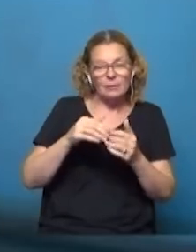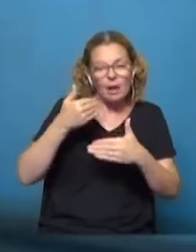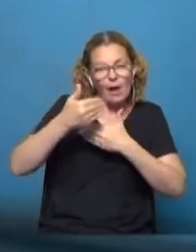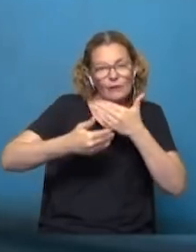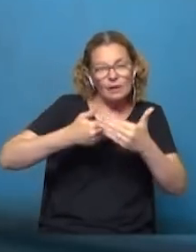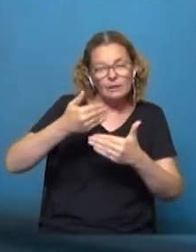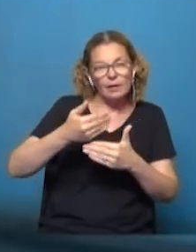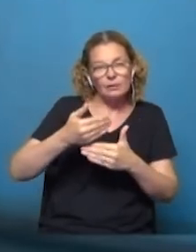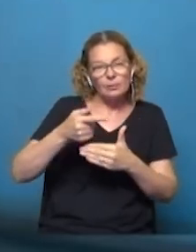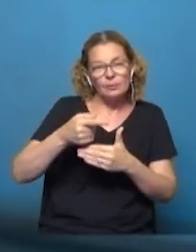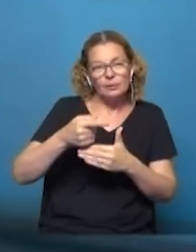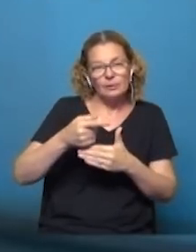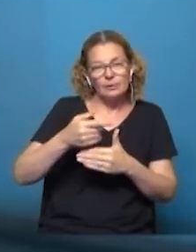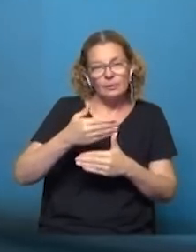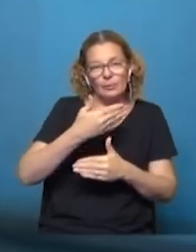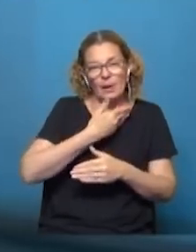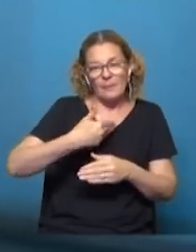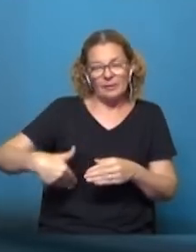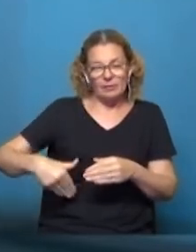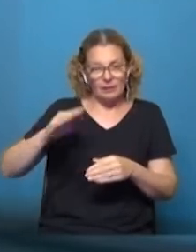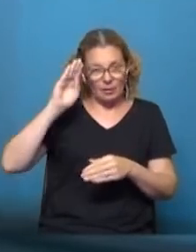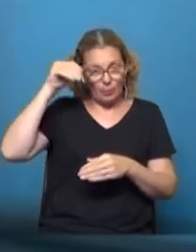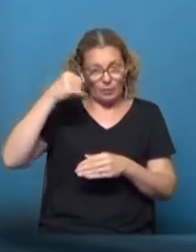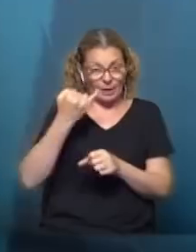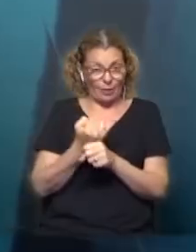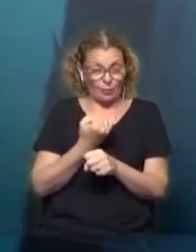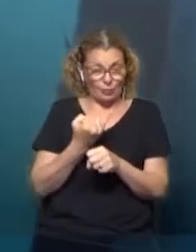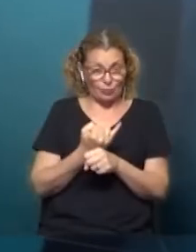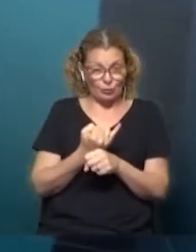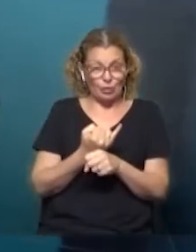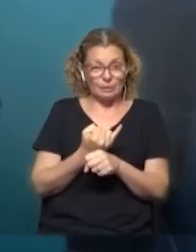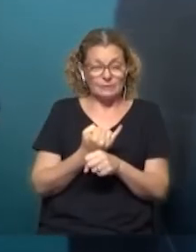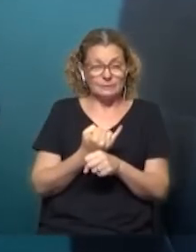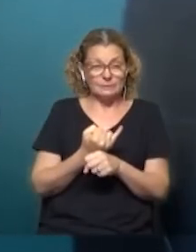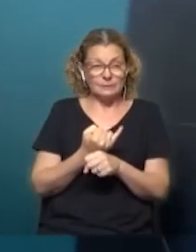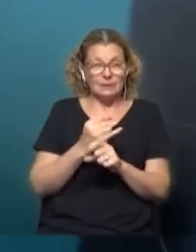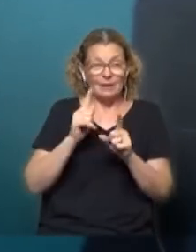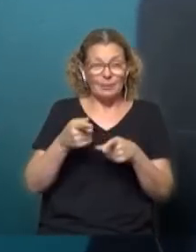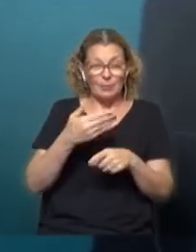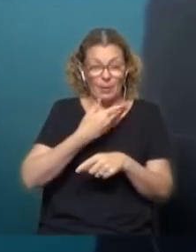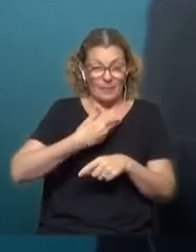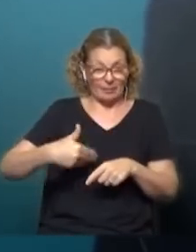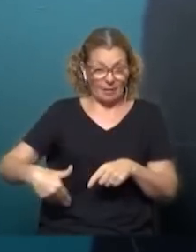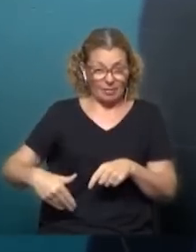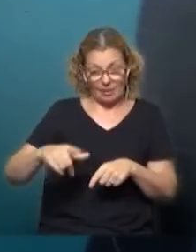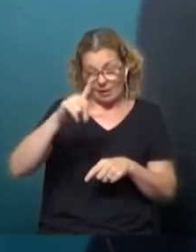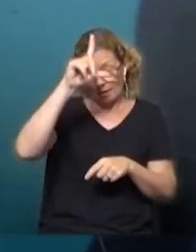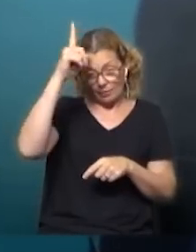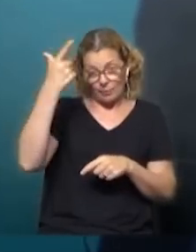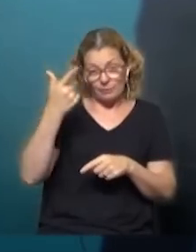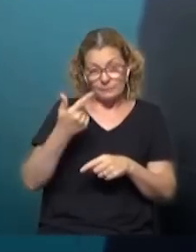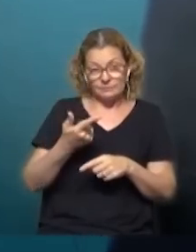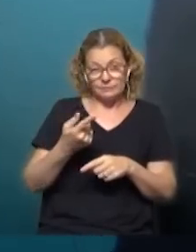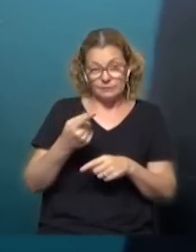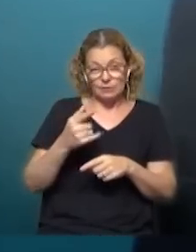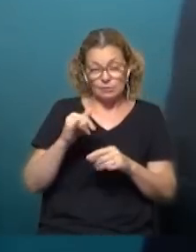quiero evitarlo por la presidencia de la República como institución por el propio presidente al cual